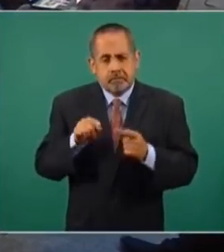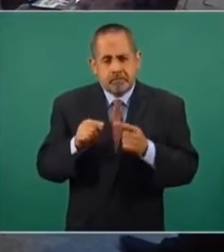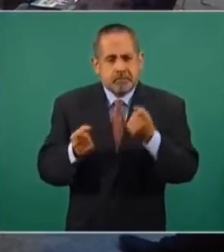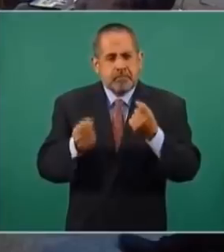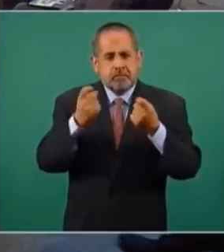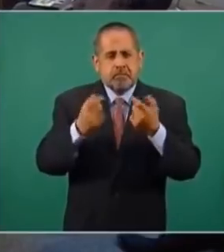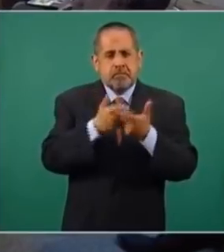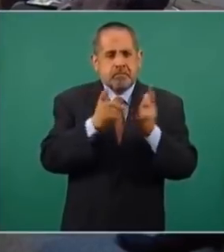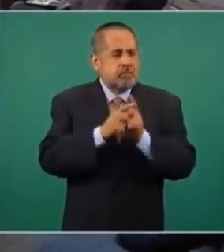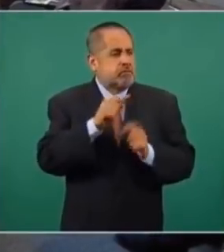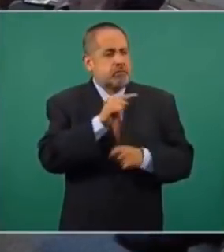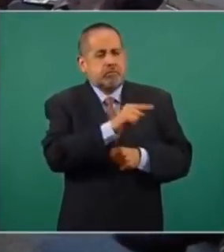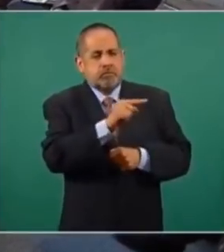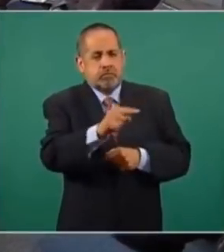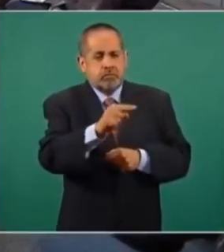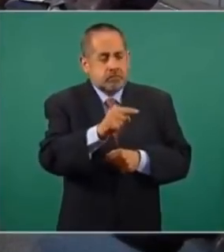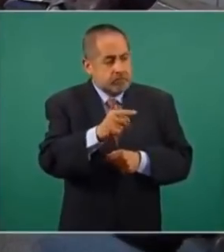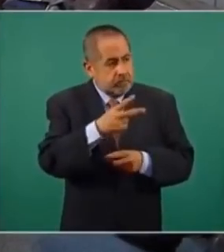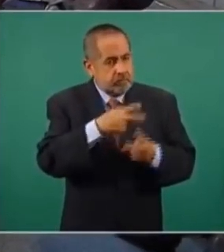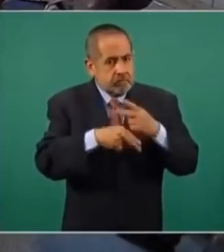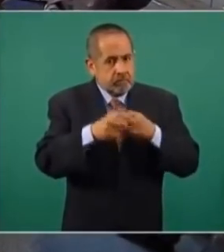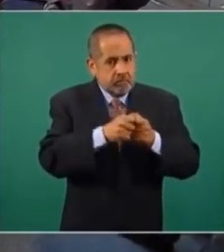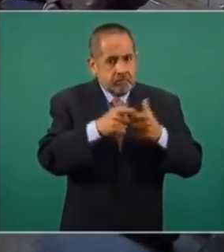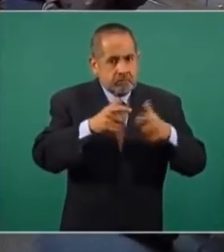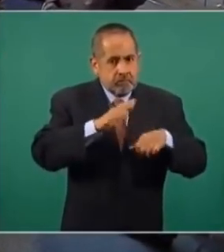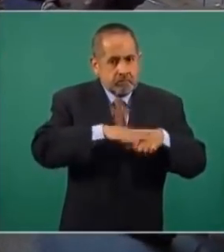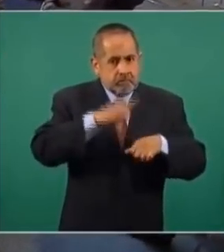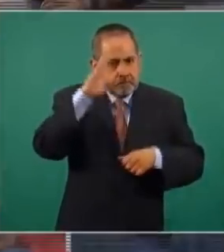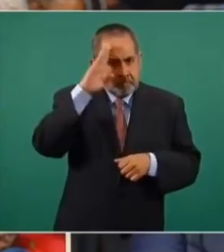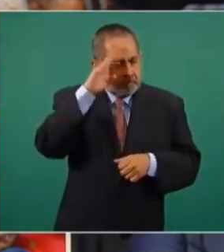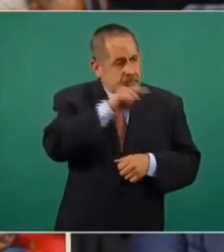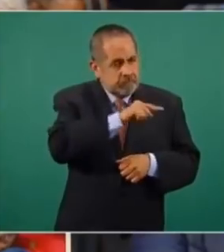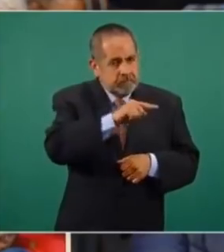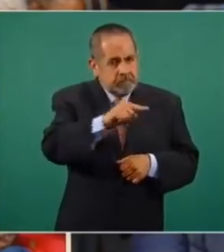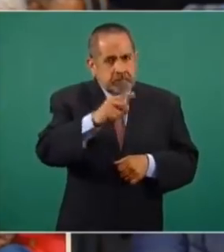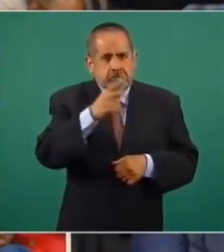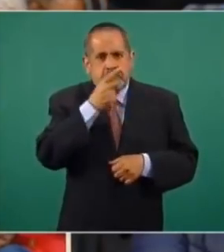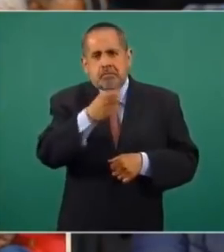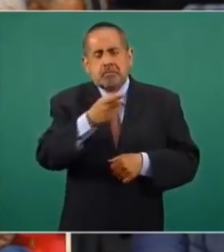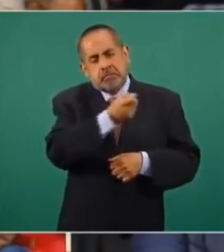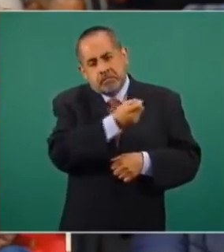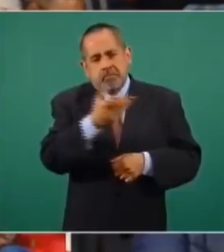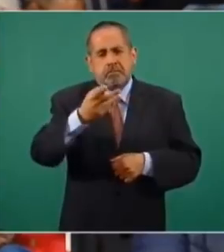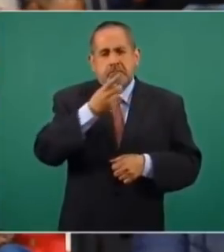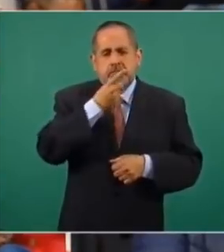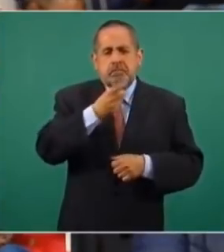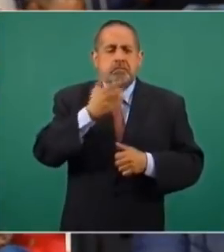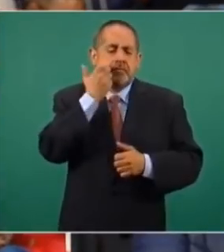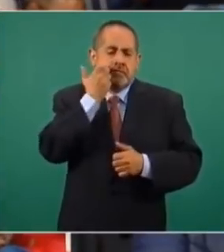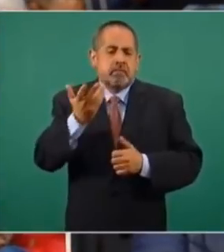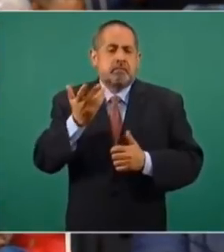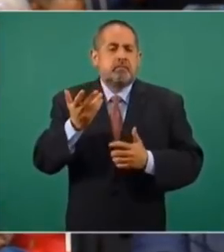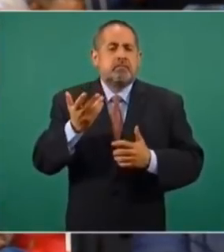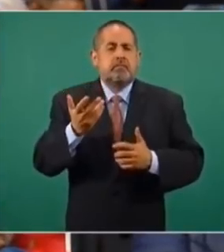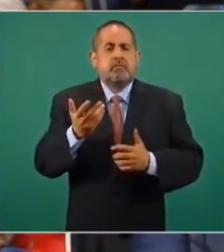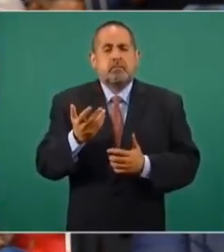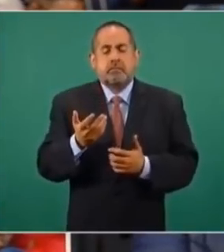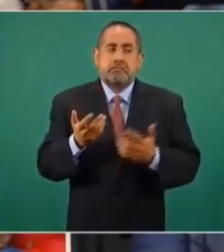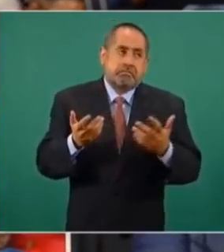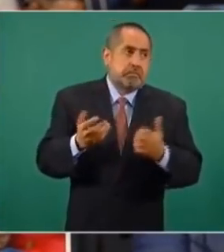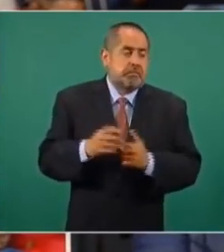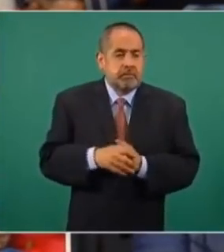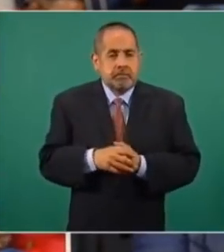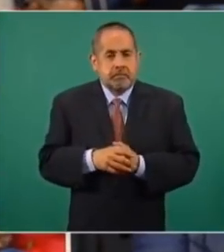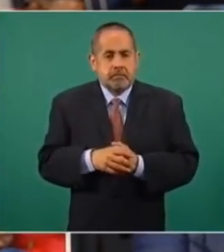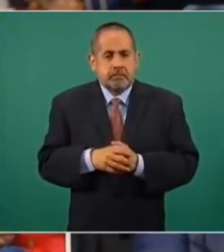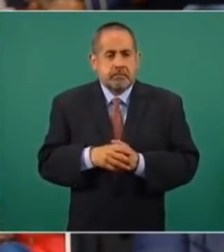algunos grupos de personas que van aumentando, curiosamente, nos han dicho que tienen la intención, podríamos calificar